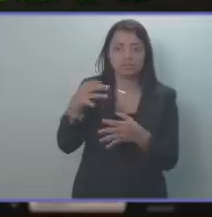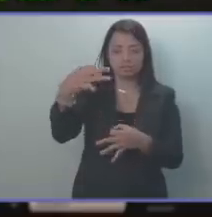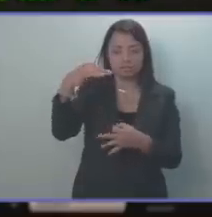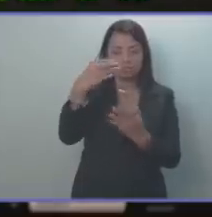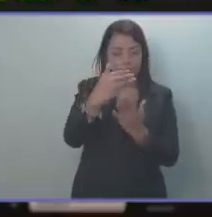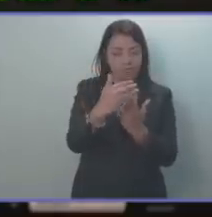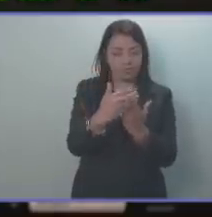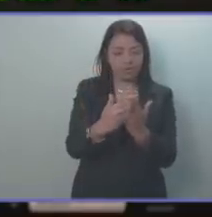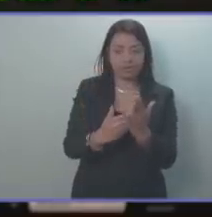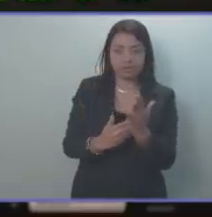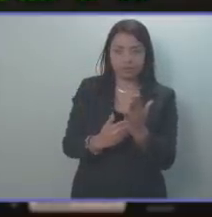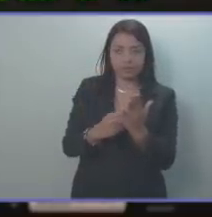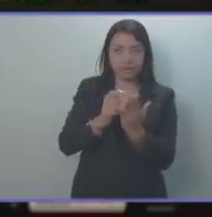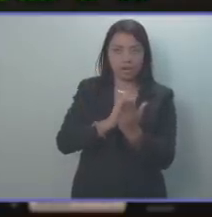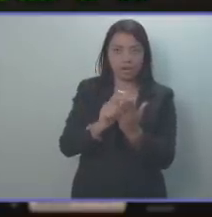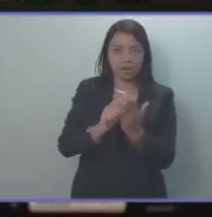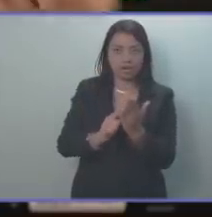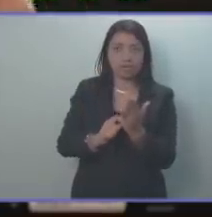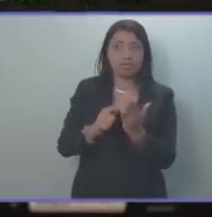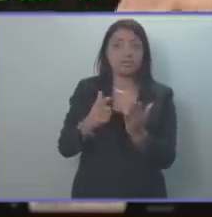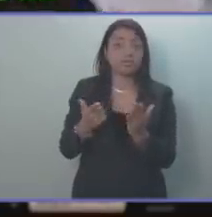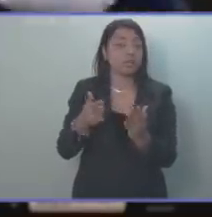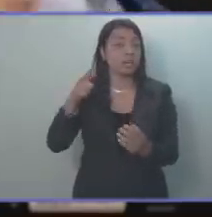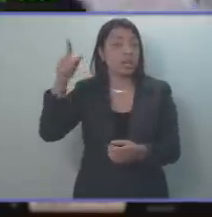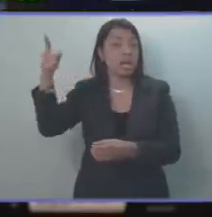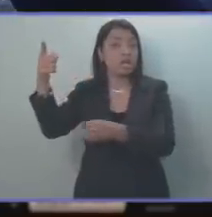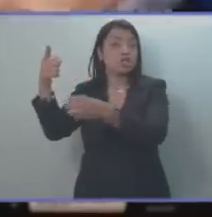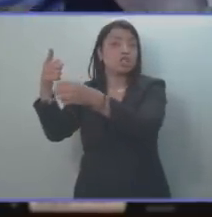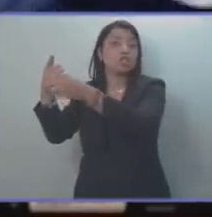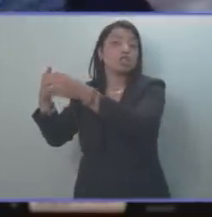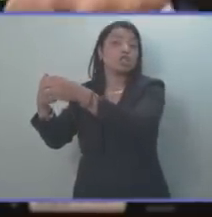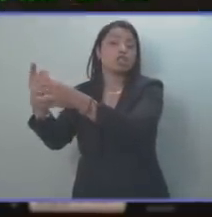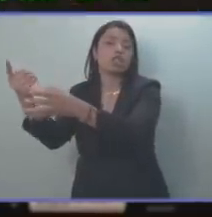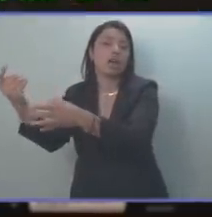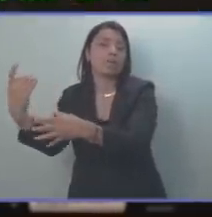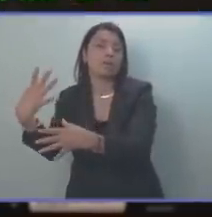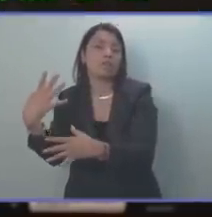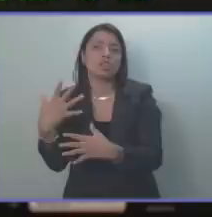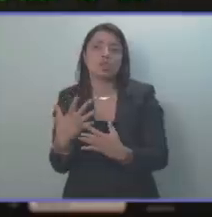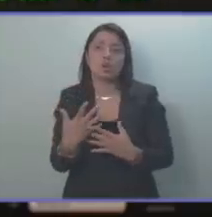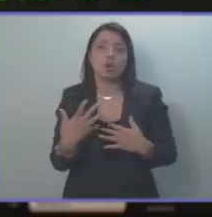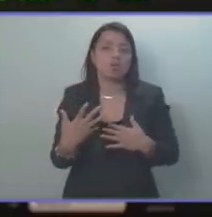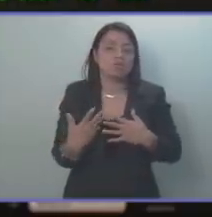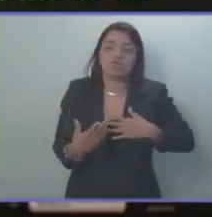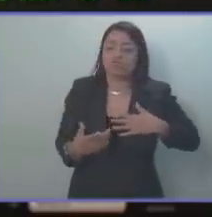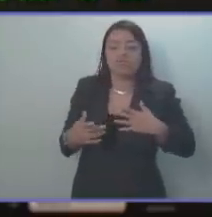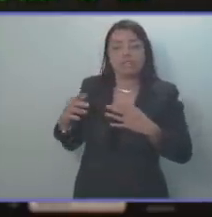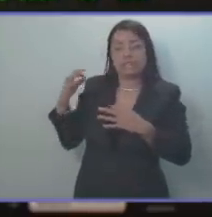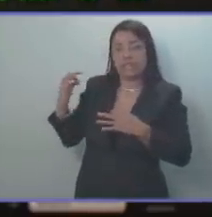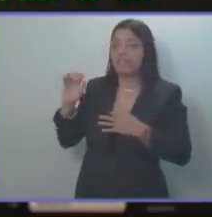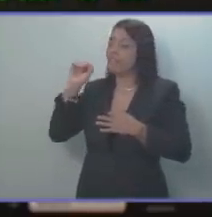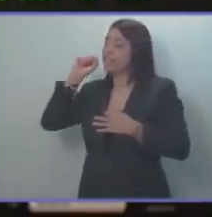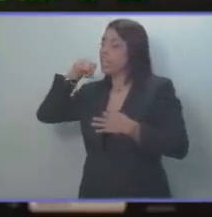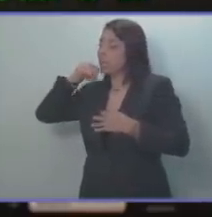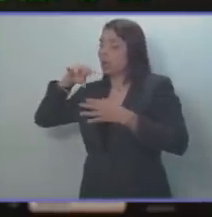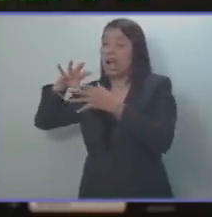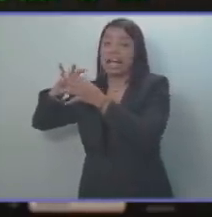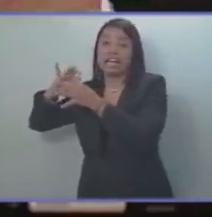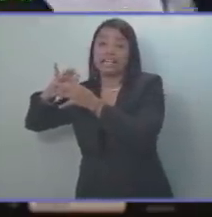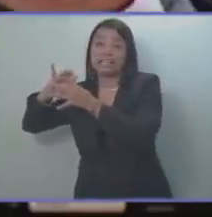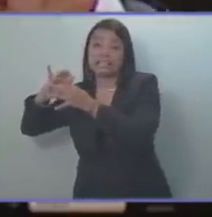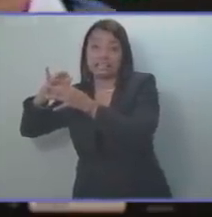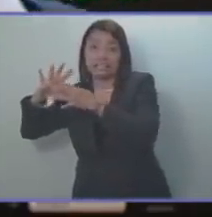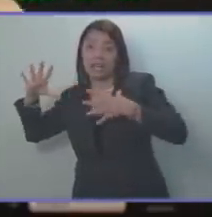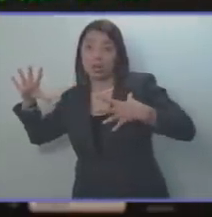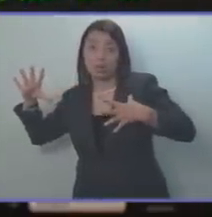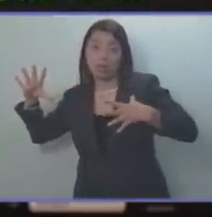de entendimiento, dijo que China les había pedido que cerraran las relaciones diplomáticas con Taiwán. Eso no es